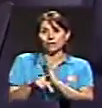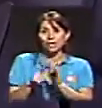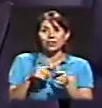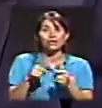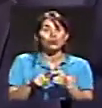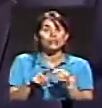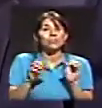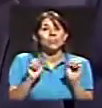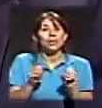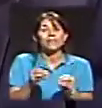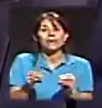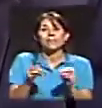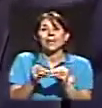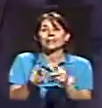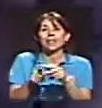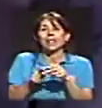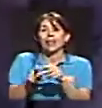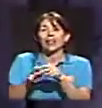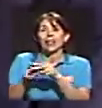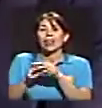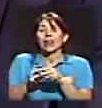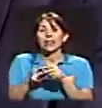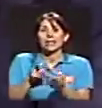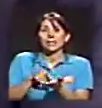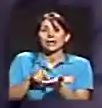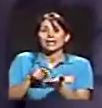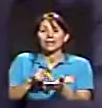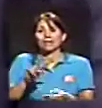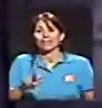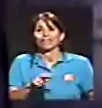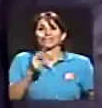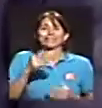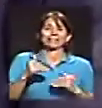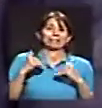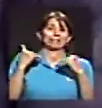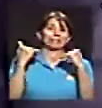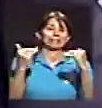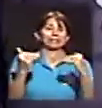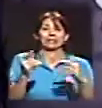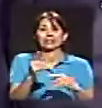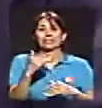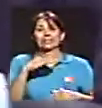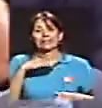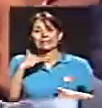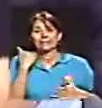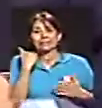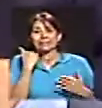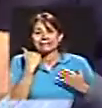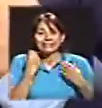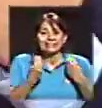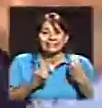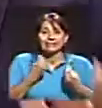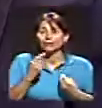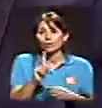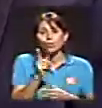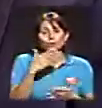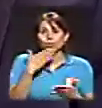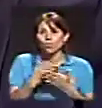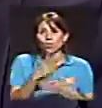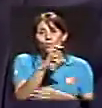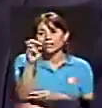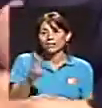doble cada año. Eso no es bueno. O sea, Costa Rica no puede continuar en esa senda